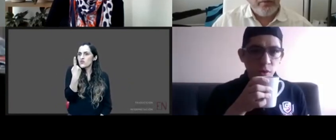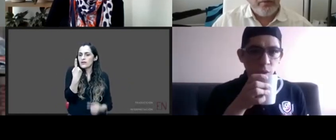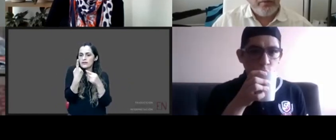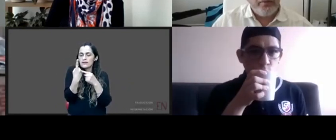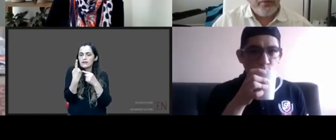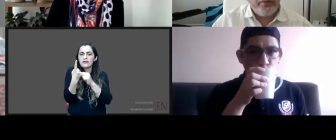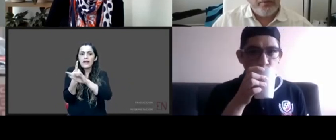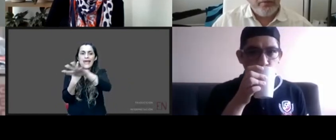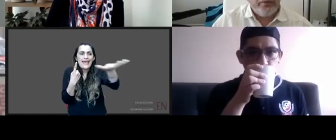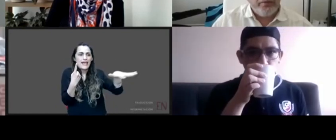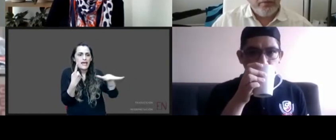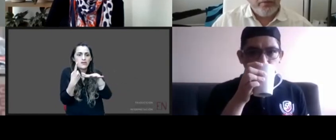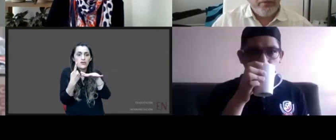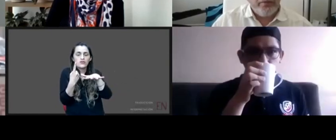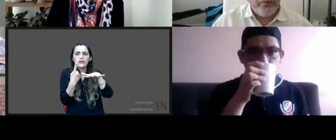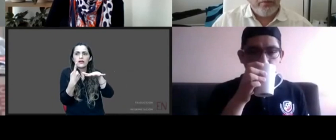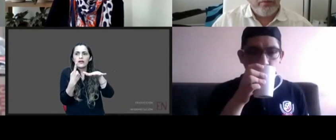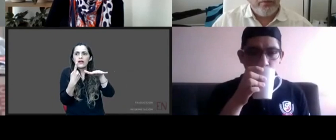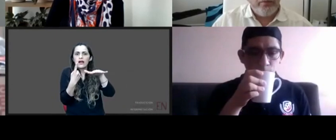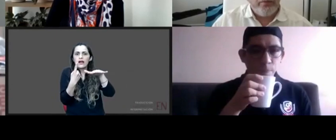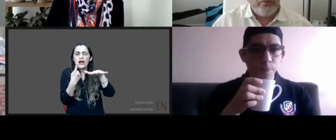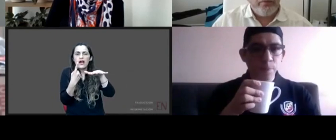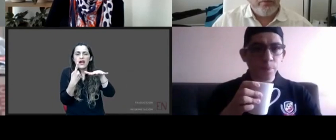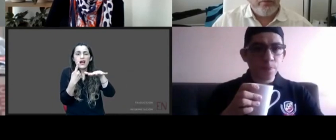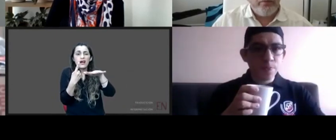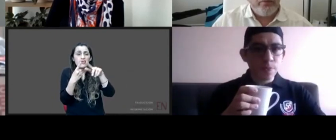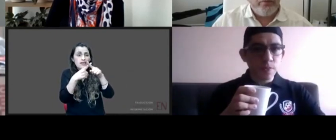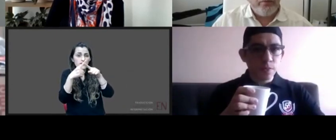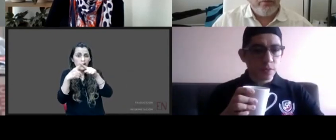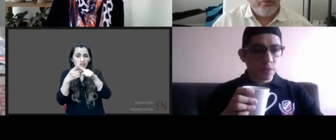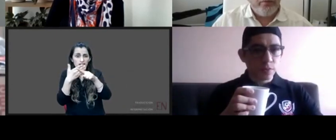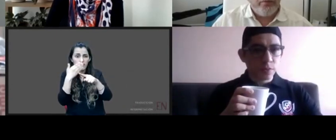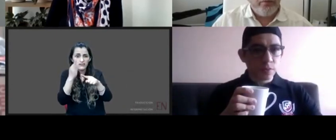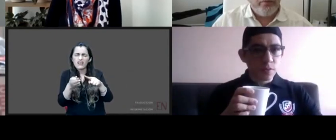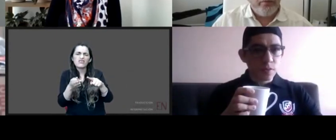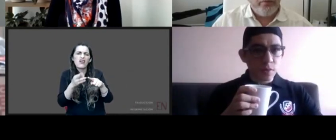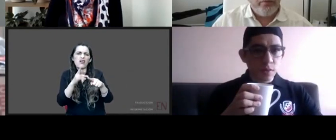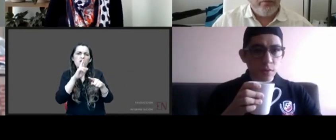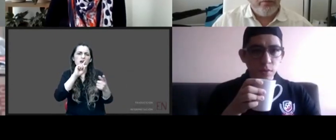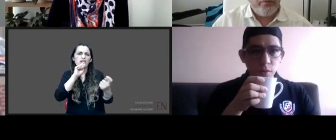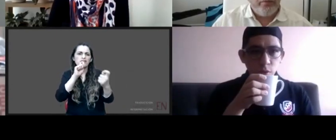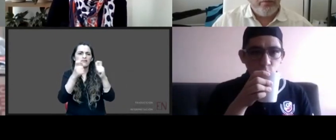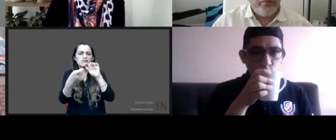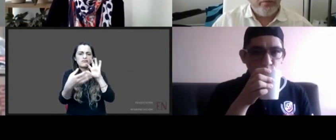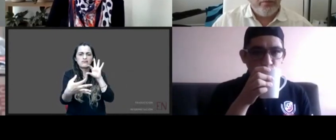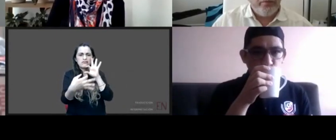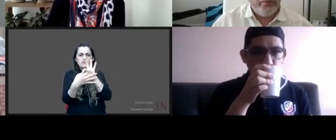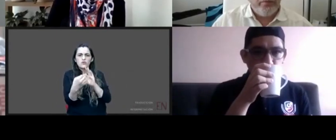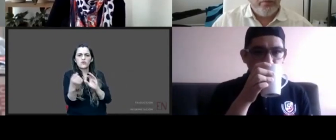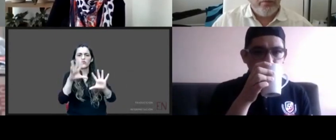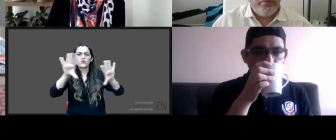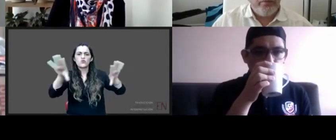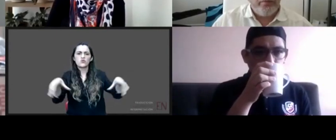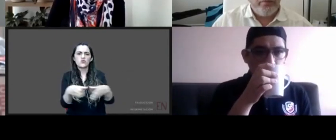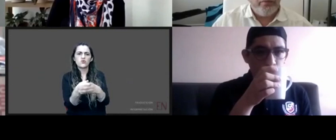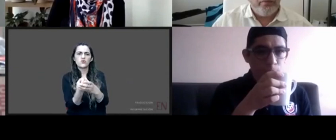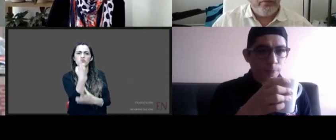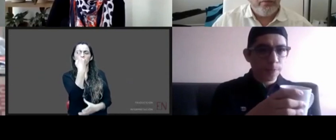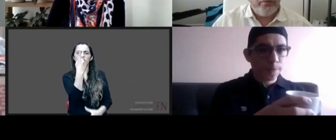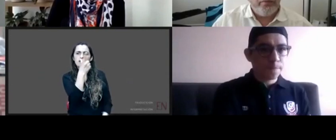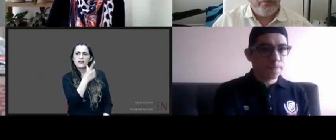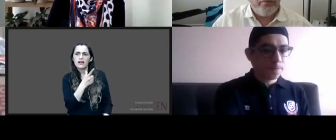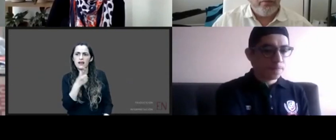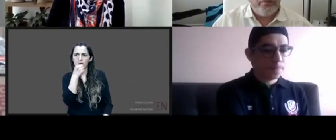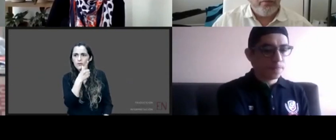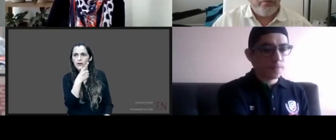poder que ostenta justo eso, el espacio público, las decisiones, y que a partir de ahí se construyen